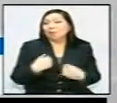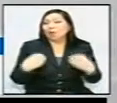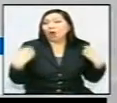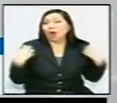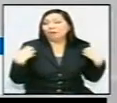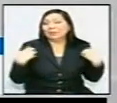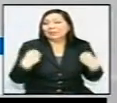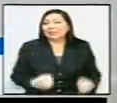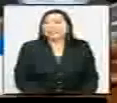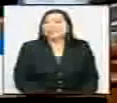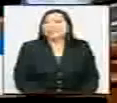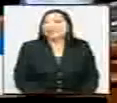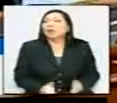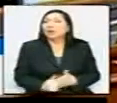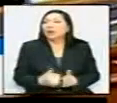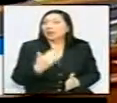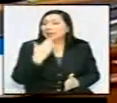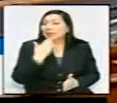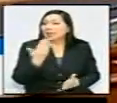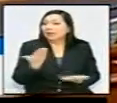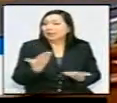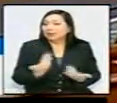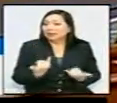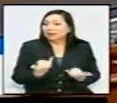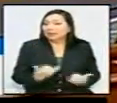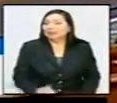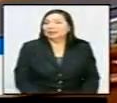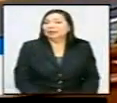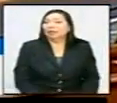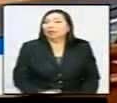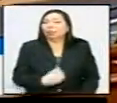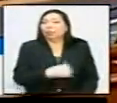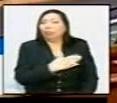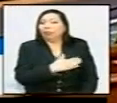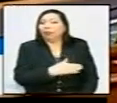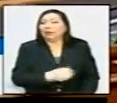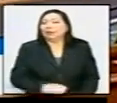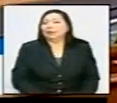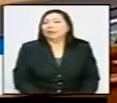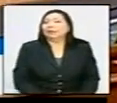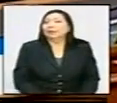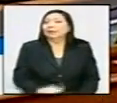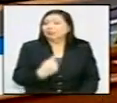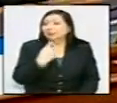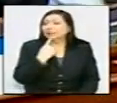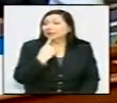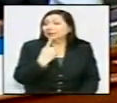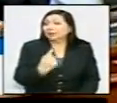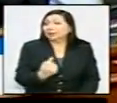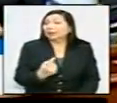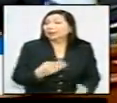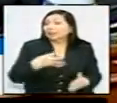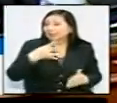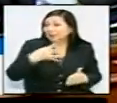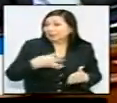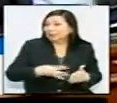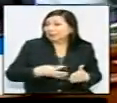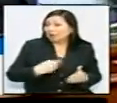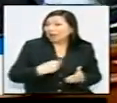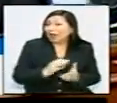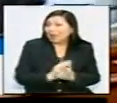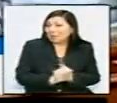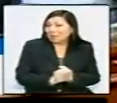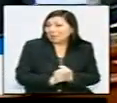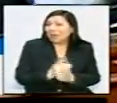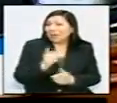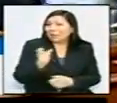despacho congresal con quienes habría actuado en complicidad. Es decir, el testigo es amigo